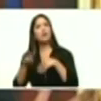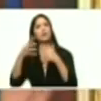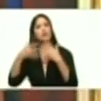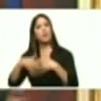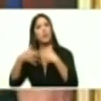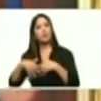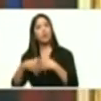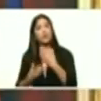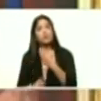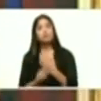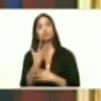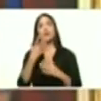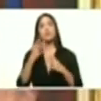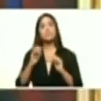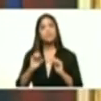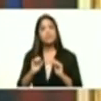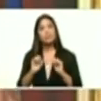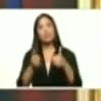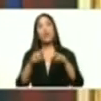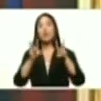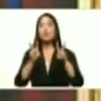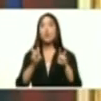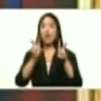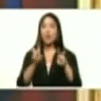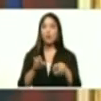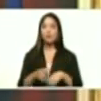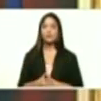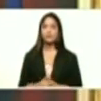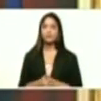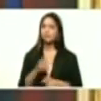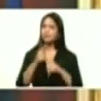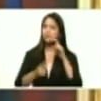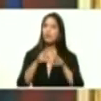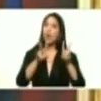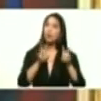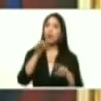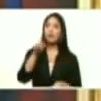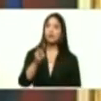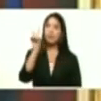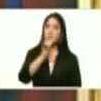vanguardia, reactivadora y activadora, de lo nuevo, de lo nuevo en Venezuela,